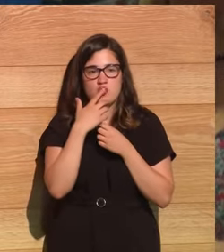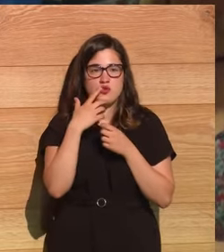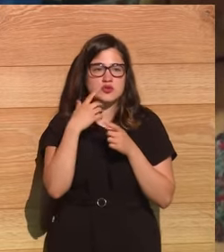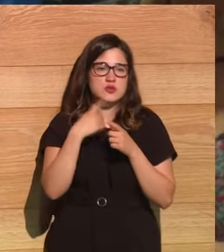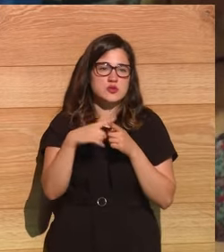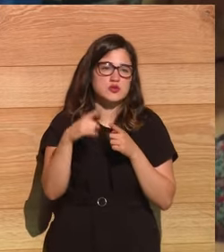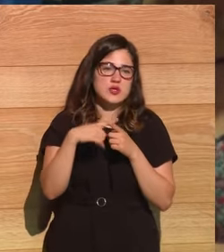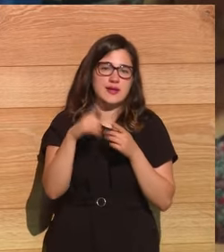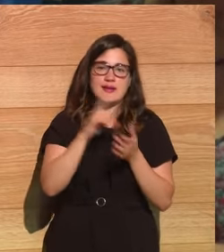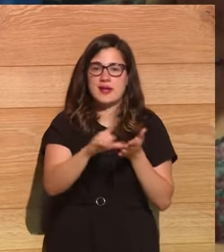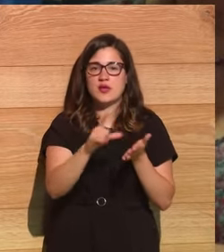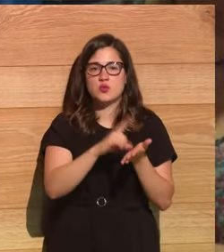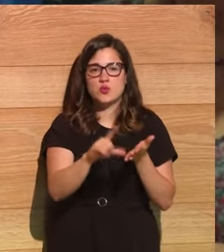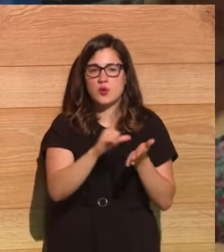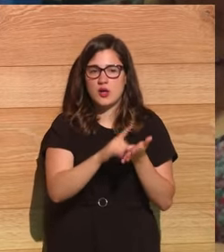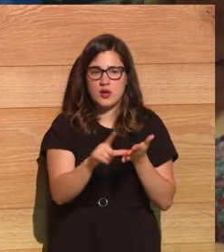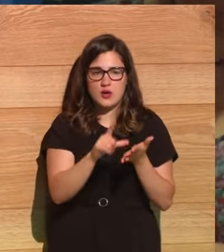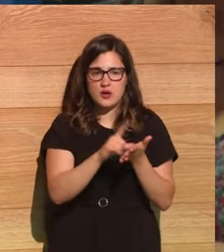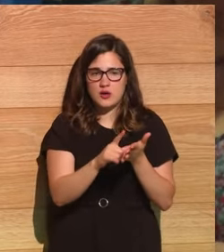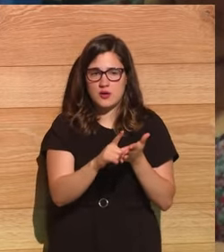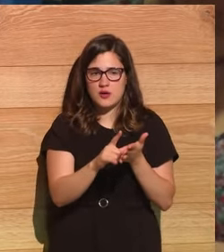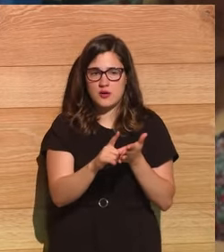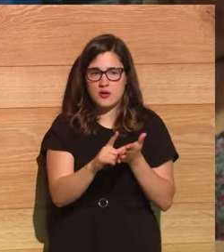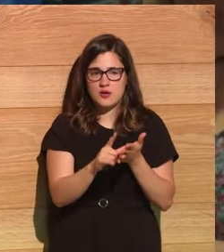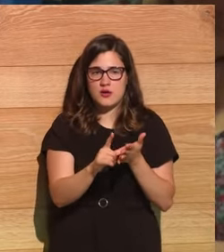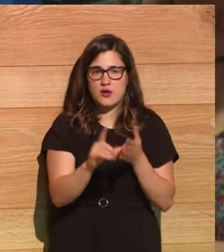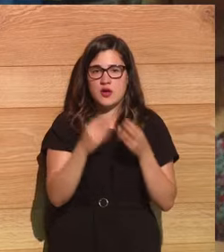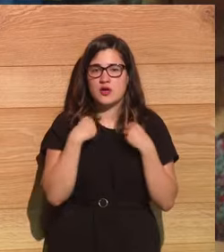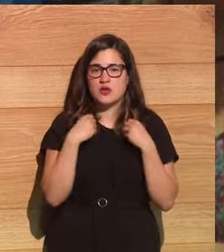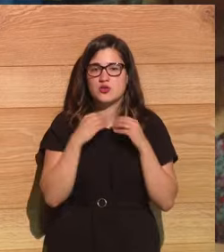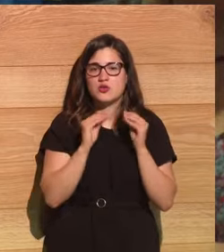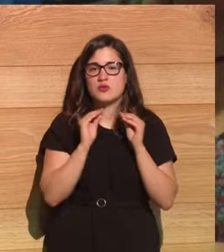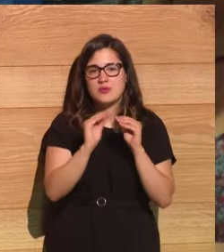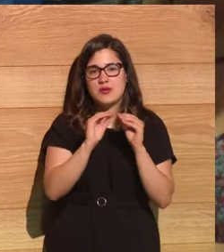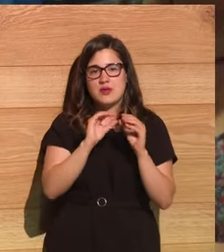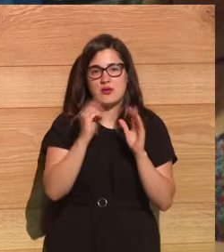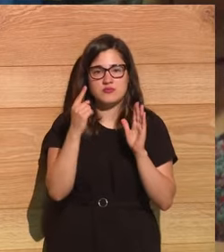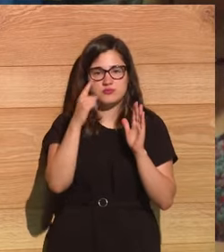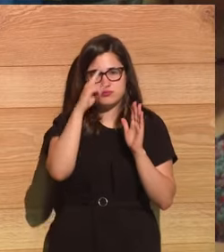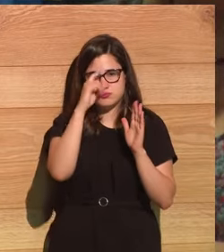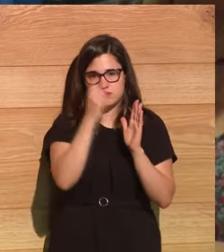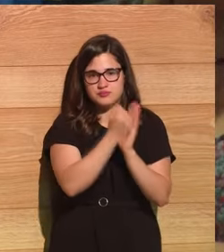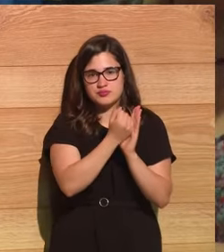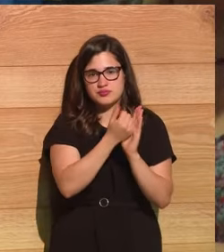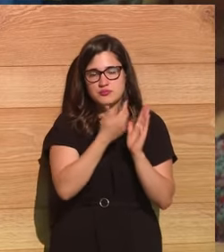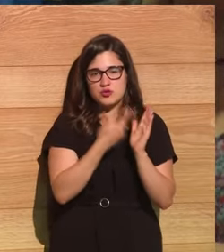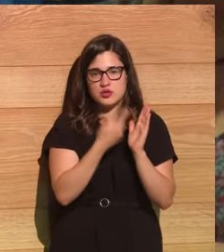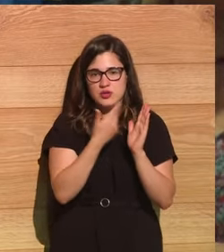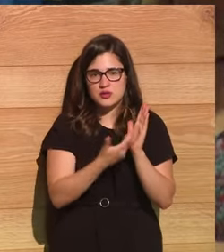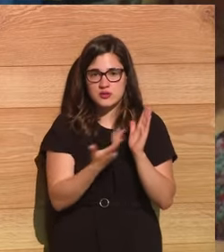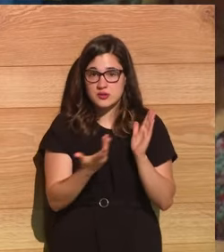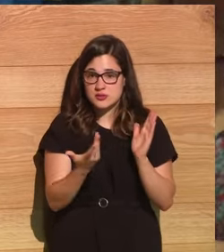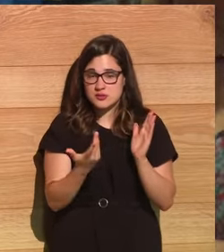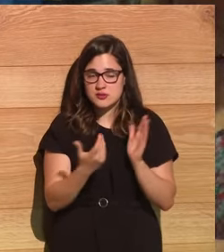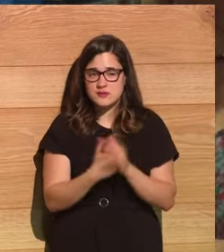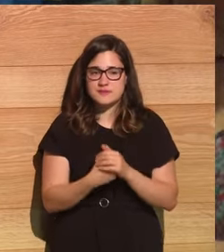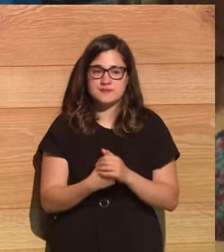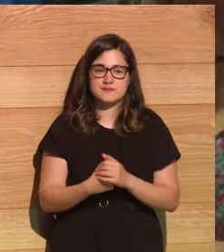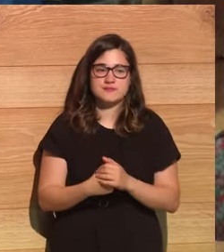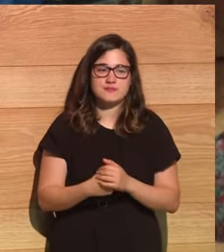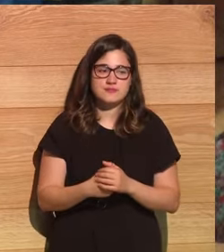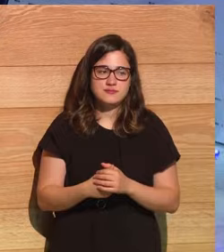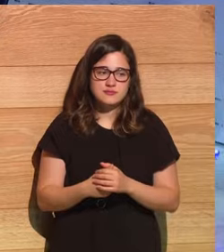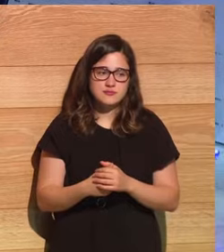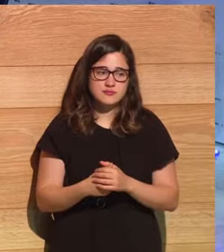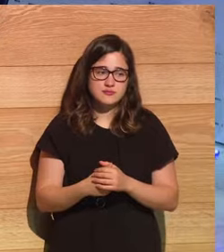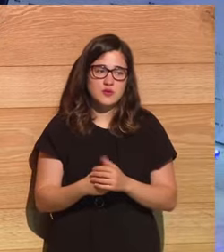que literatura que has en tu vida han sido para ti importantes? Claro, eso